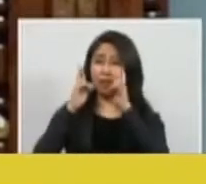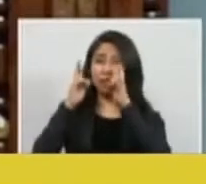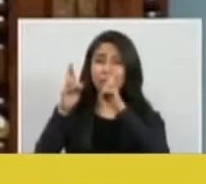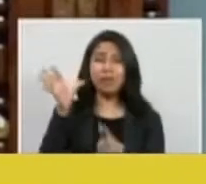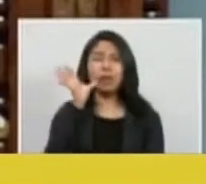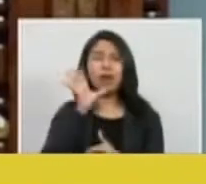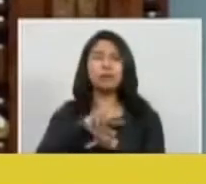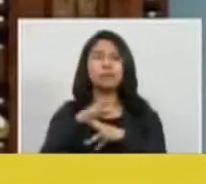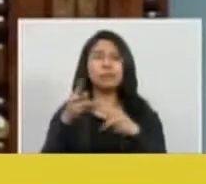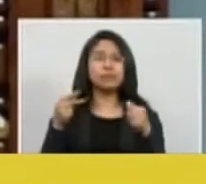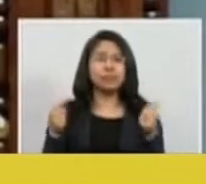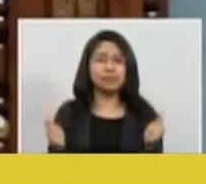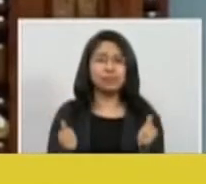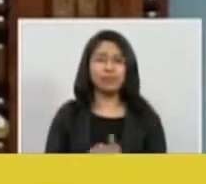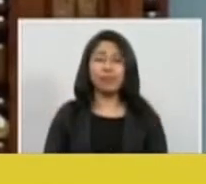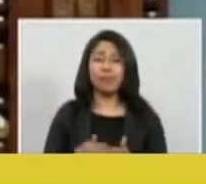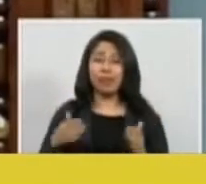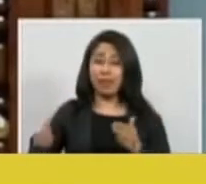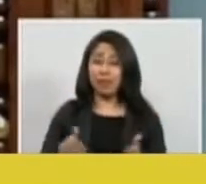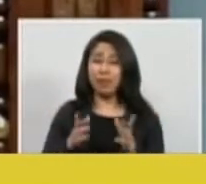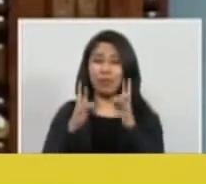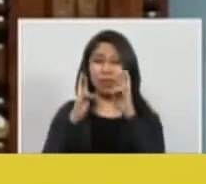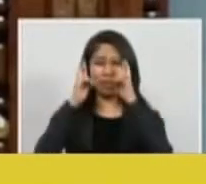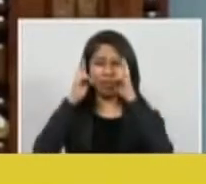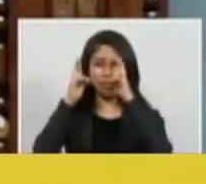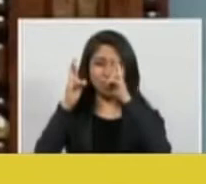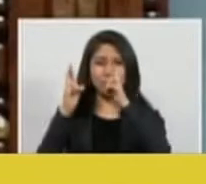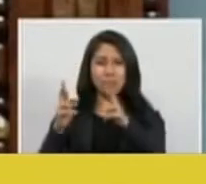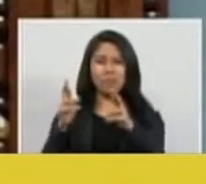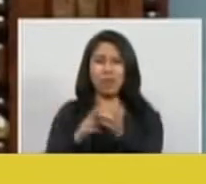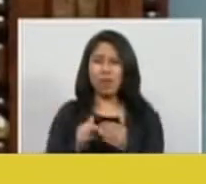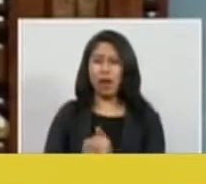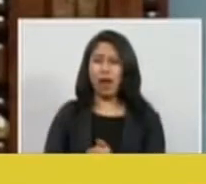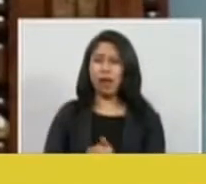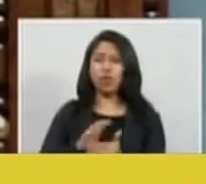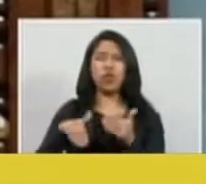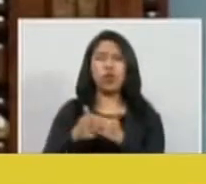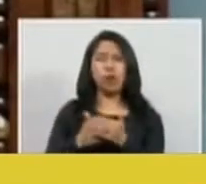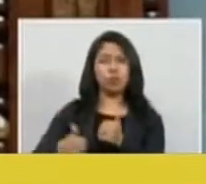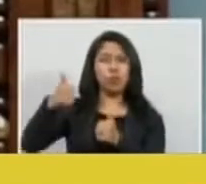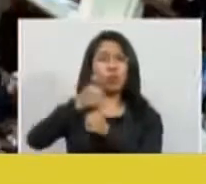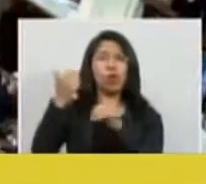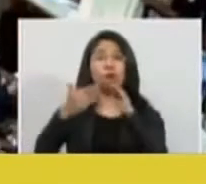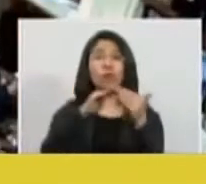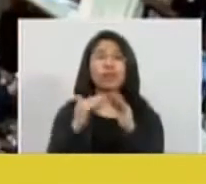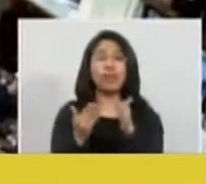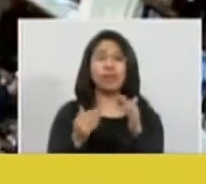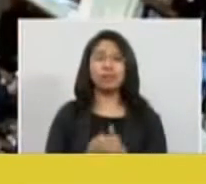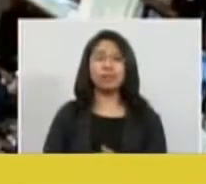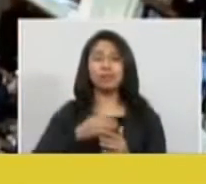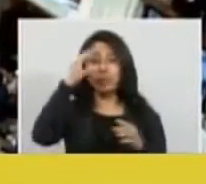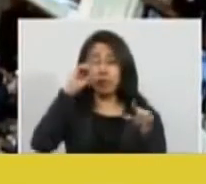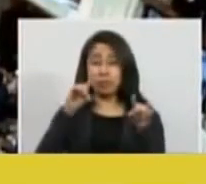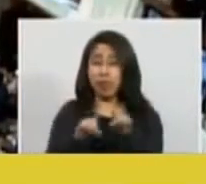madre tierra, el camino del respeto a la soberanía de nuestros pueblos. Hermanos